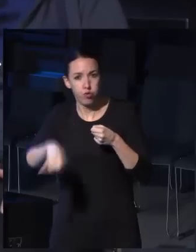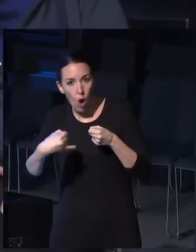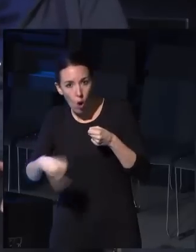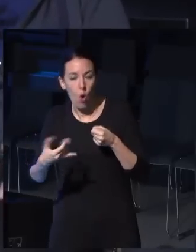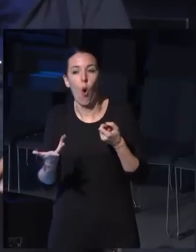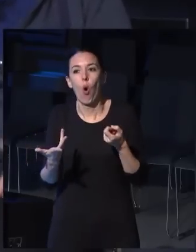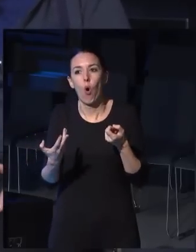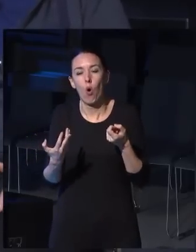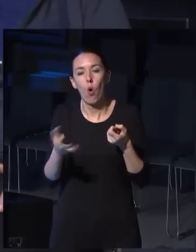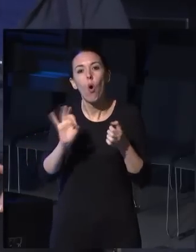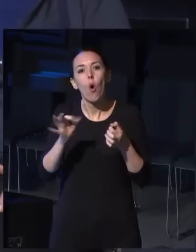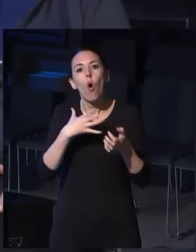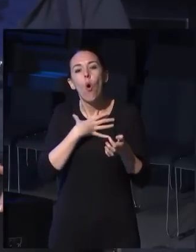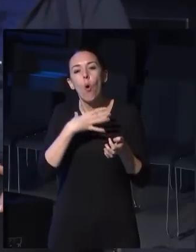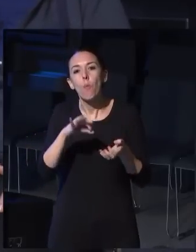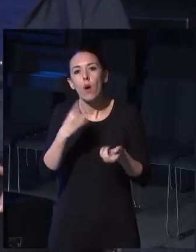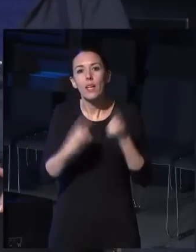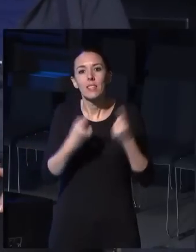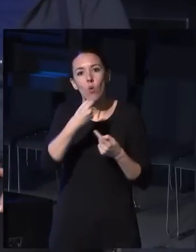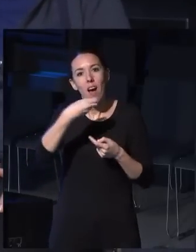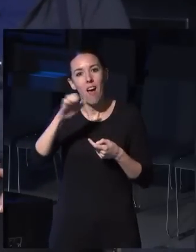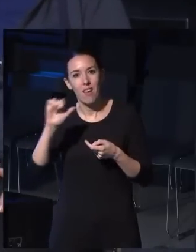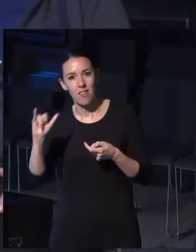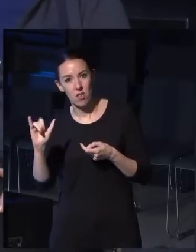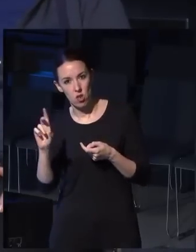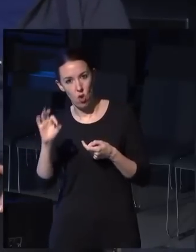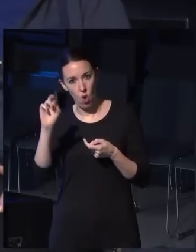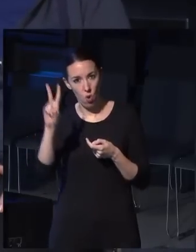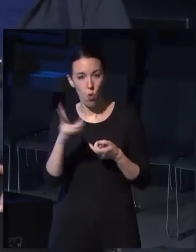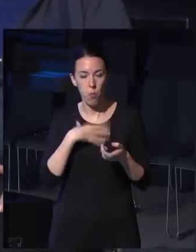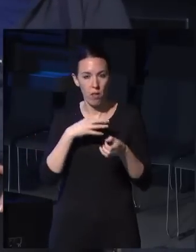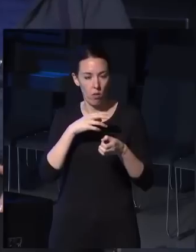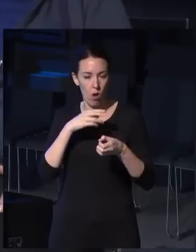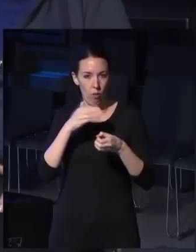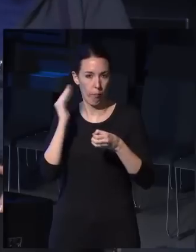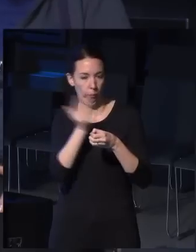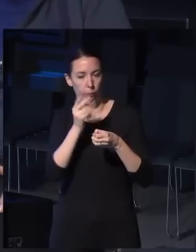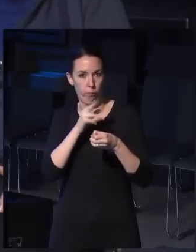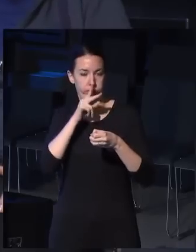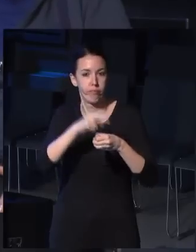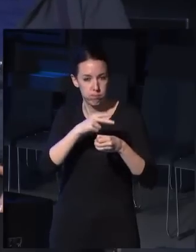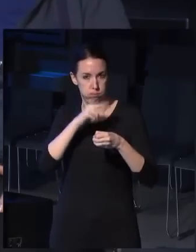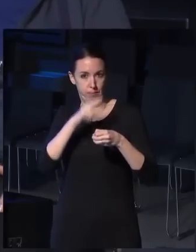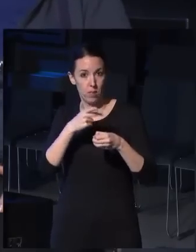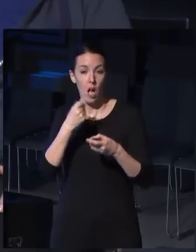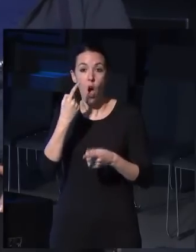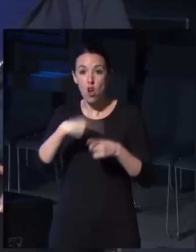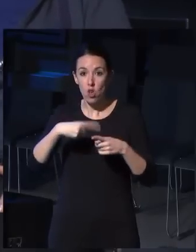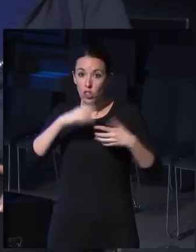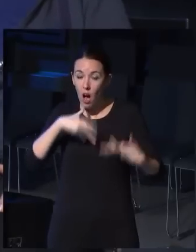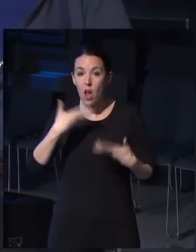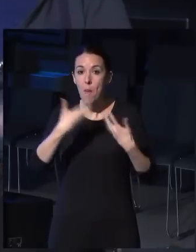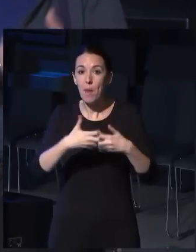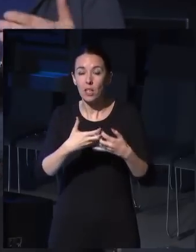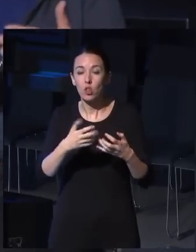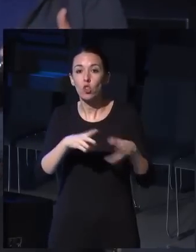veces puedes hacer algunas vocales que son un poco percutivas en el micrófono. Entonces, para esas cosas hoy en día hay aparatos